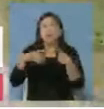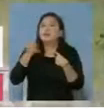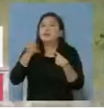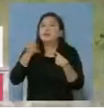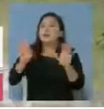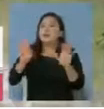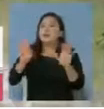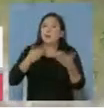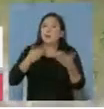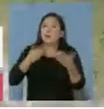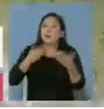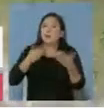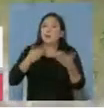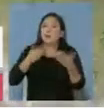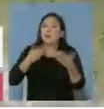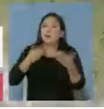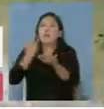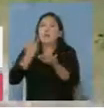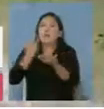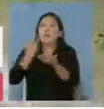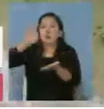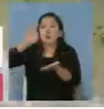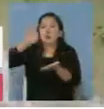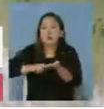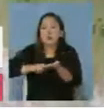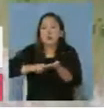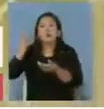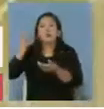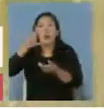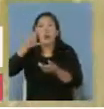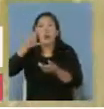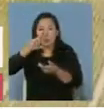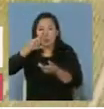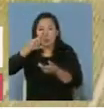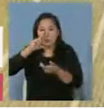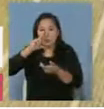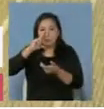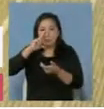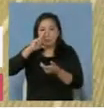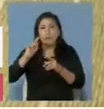por lo tanto ya hicimos un nuevo pedido que le corresponde por el mes de junio